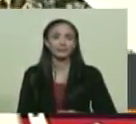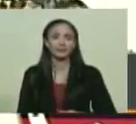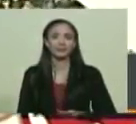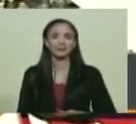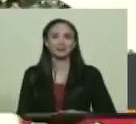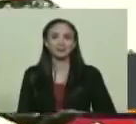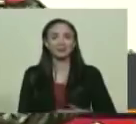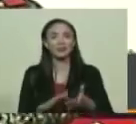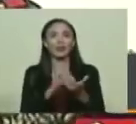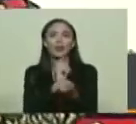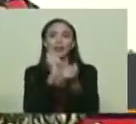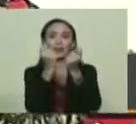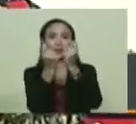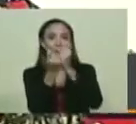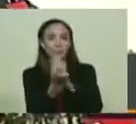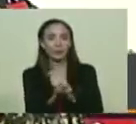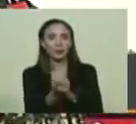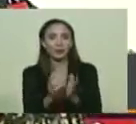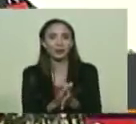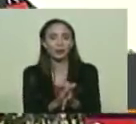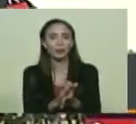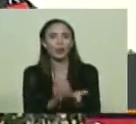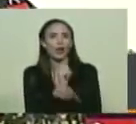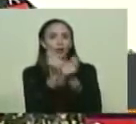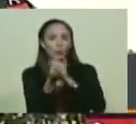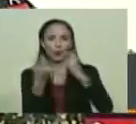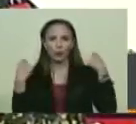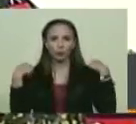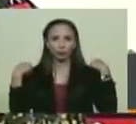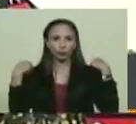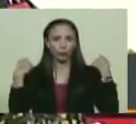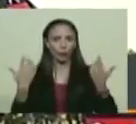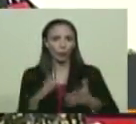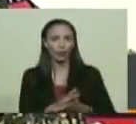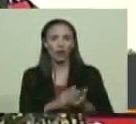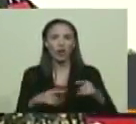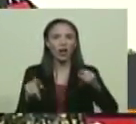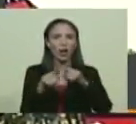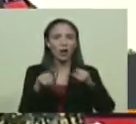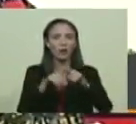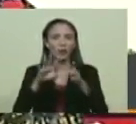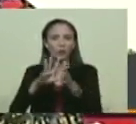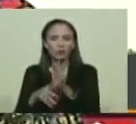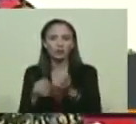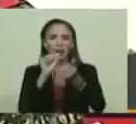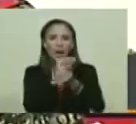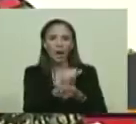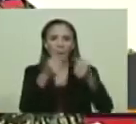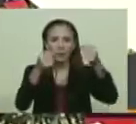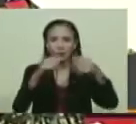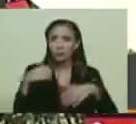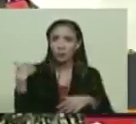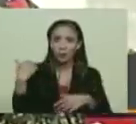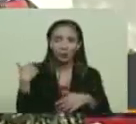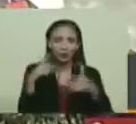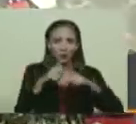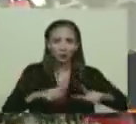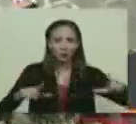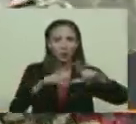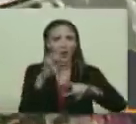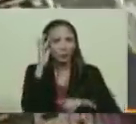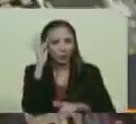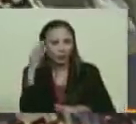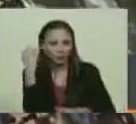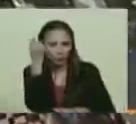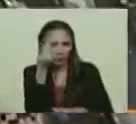a cambiarlo por la ropa de un delincuente preso en cualquier cárcel de Venezuela? ¿Ustedes se imaginan qué es